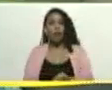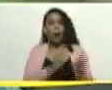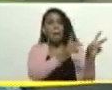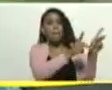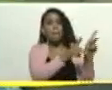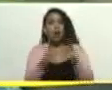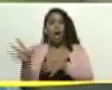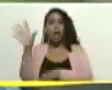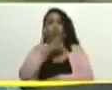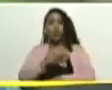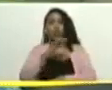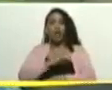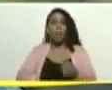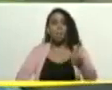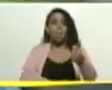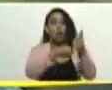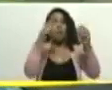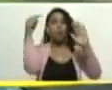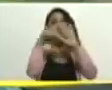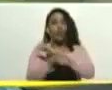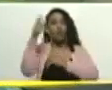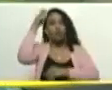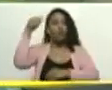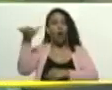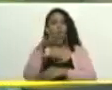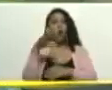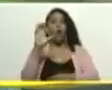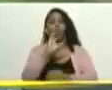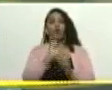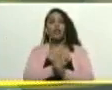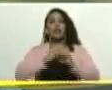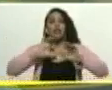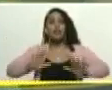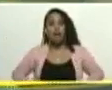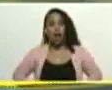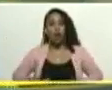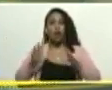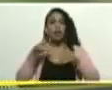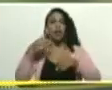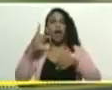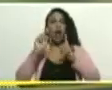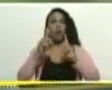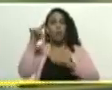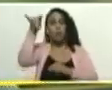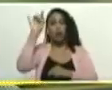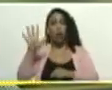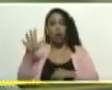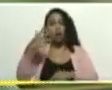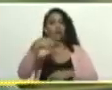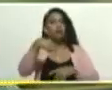social de apoyo profundo al pueblo cristiano y a los pastores y pastoras que andan por ahí